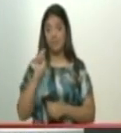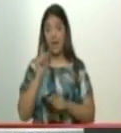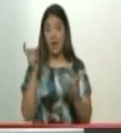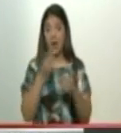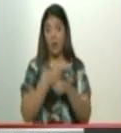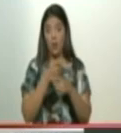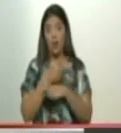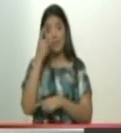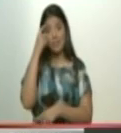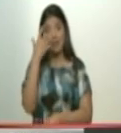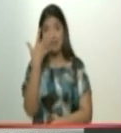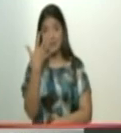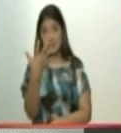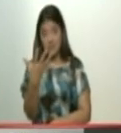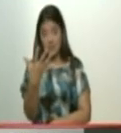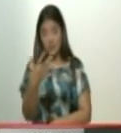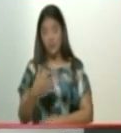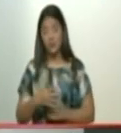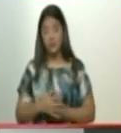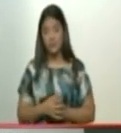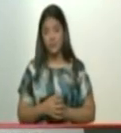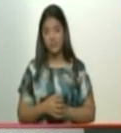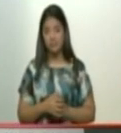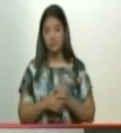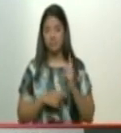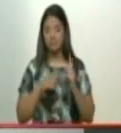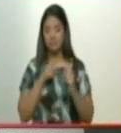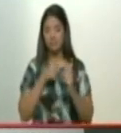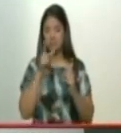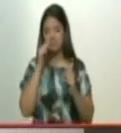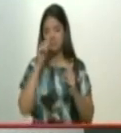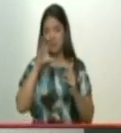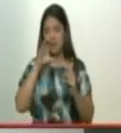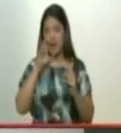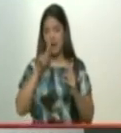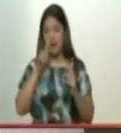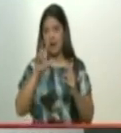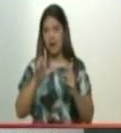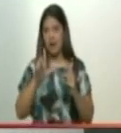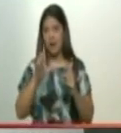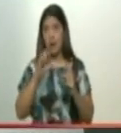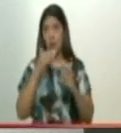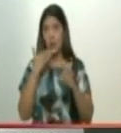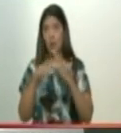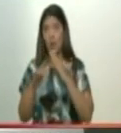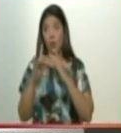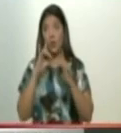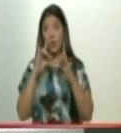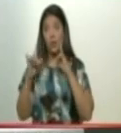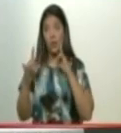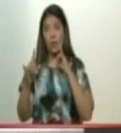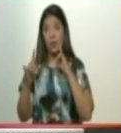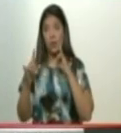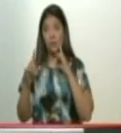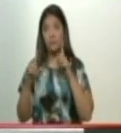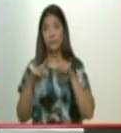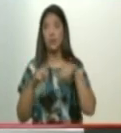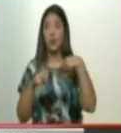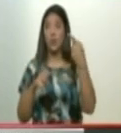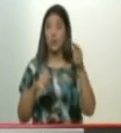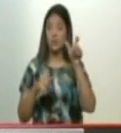el día 5, precisamente, Carlos Eduardo Trejo Mosquera entabla una comunicación con el